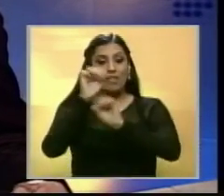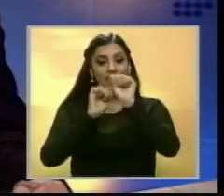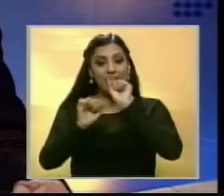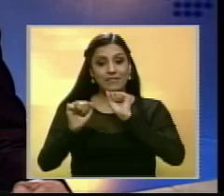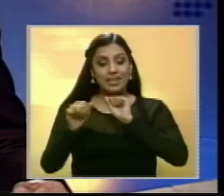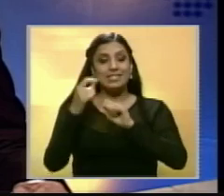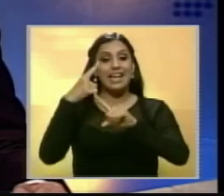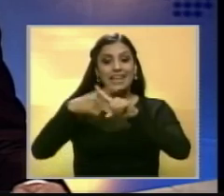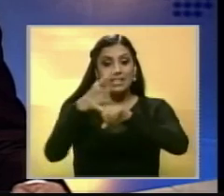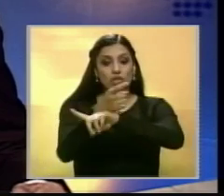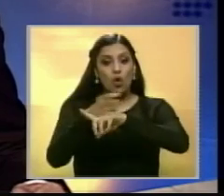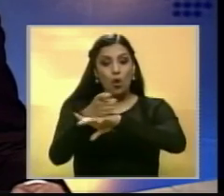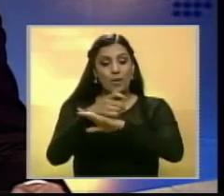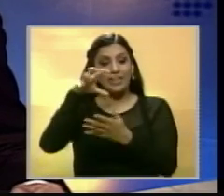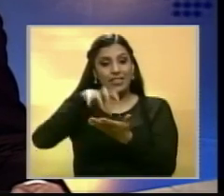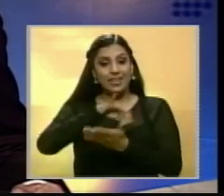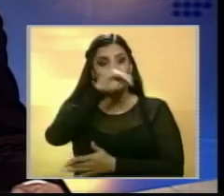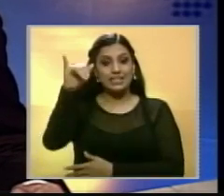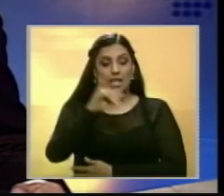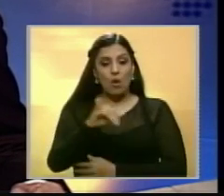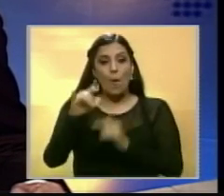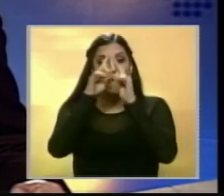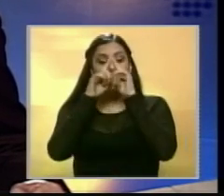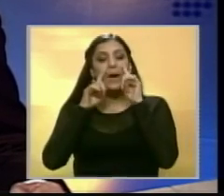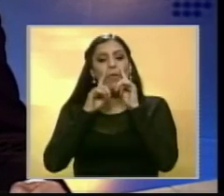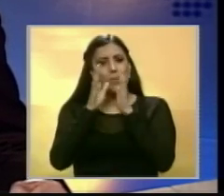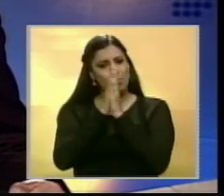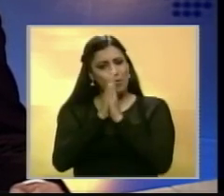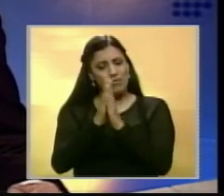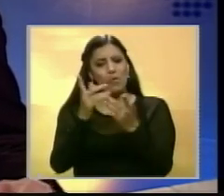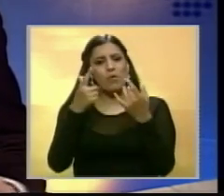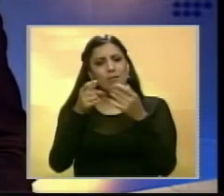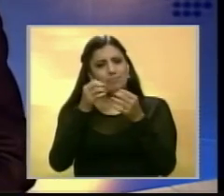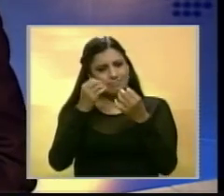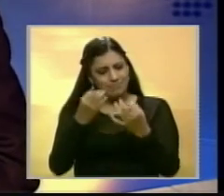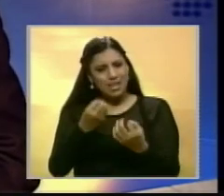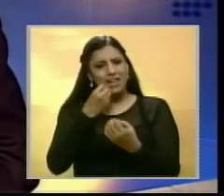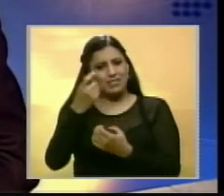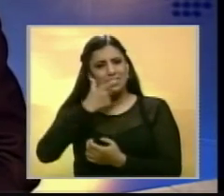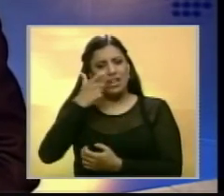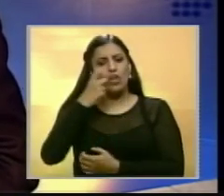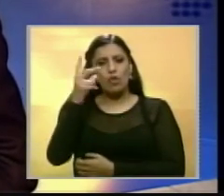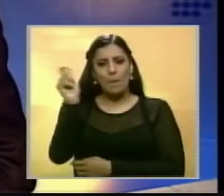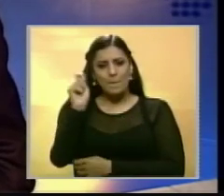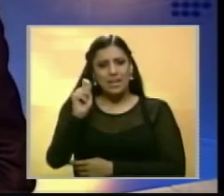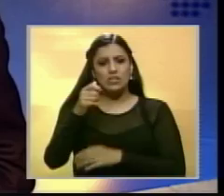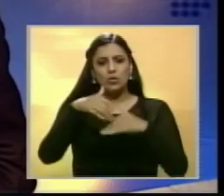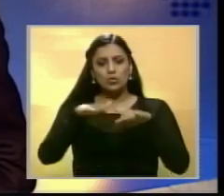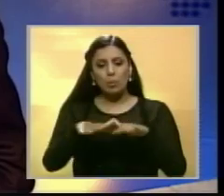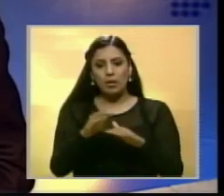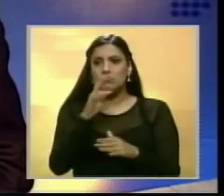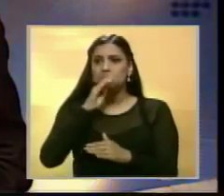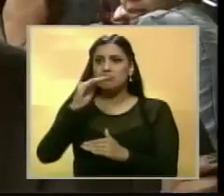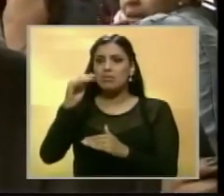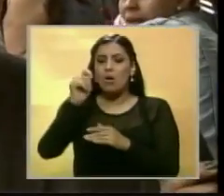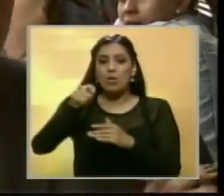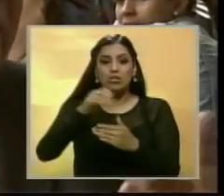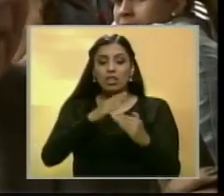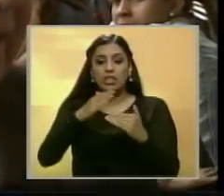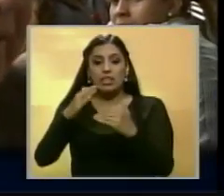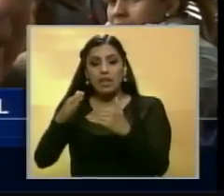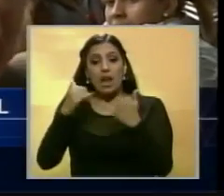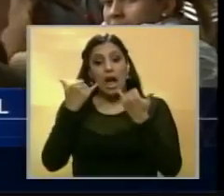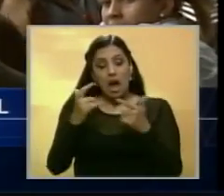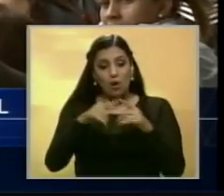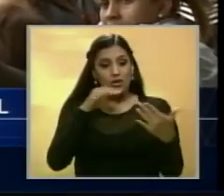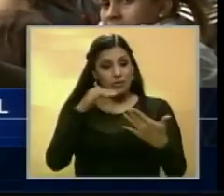defensores del exgobernador del estado Zulia, Manuel Rosales, pidieron celeridad en el juicio, el cual lleva más de 2 meses totalmente paralizado. Así lo informó